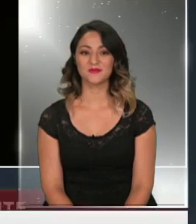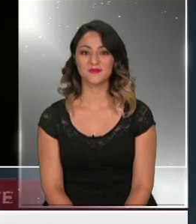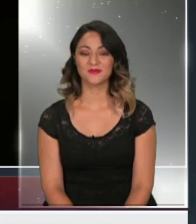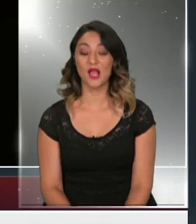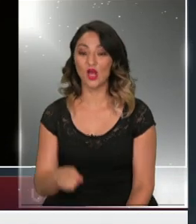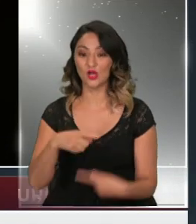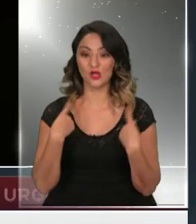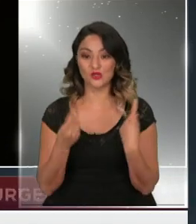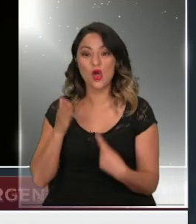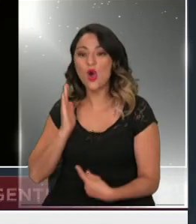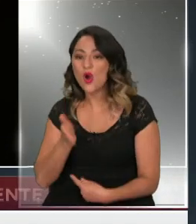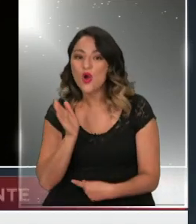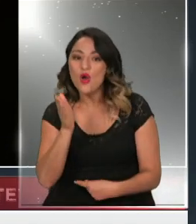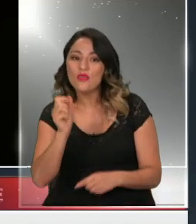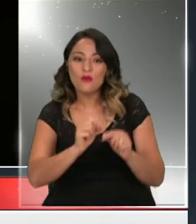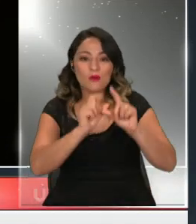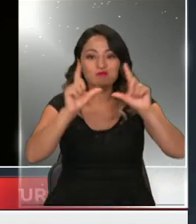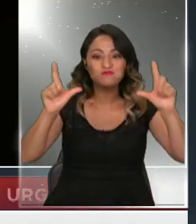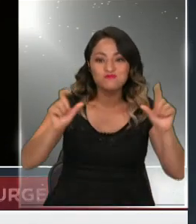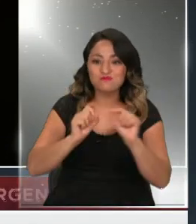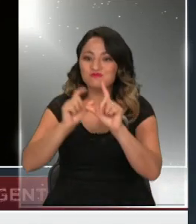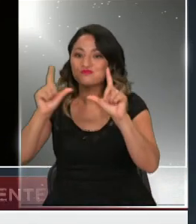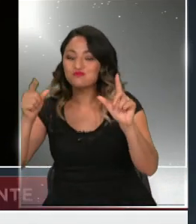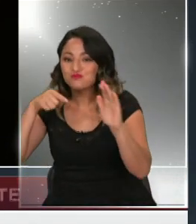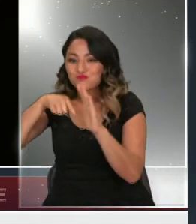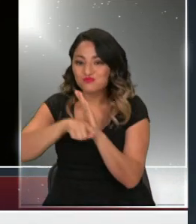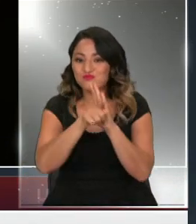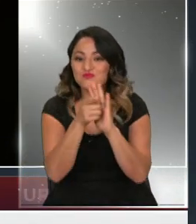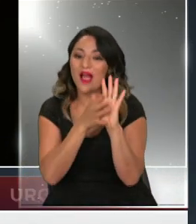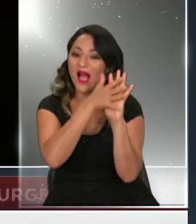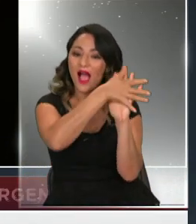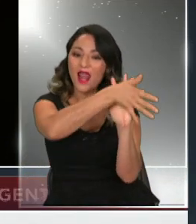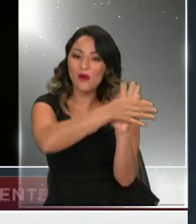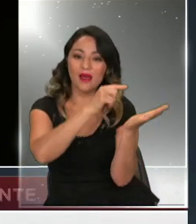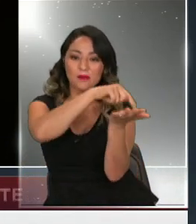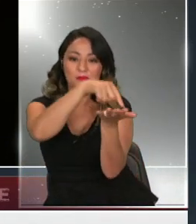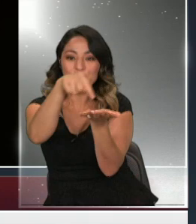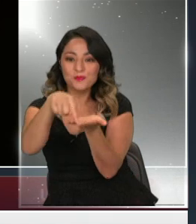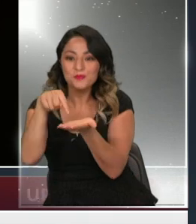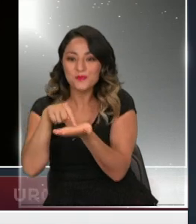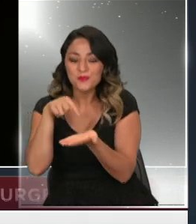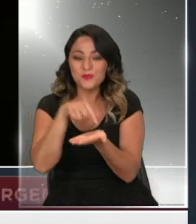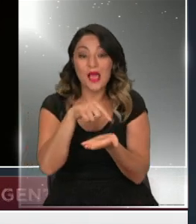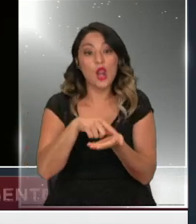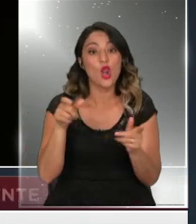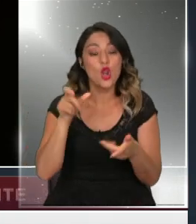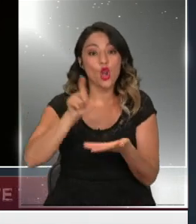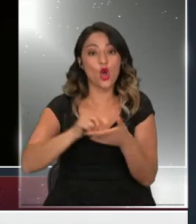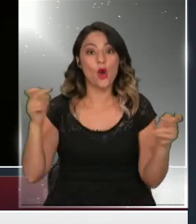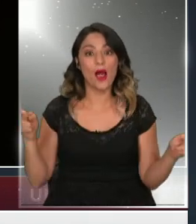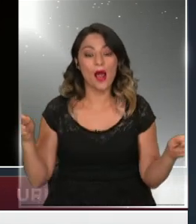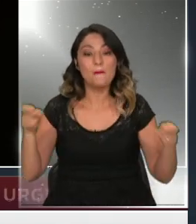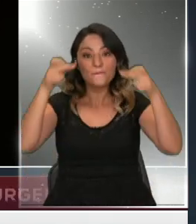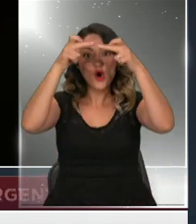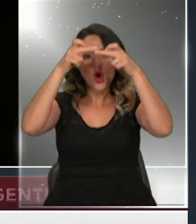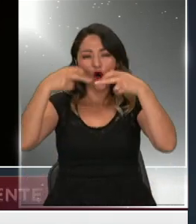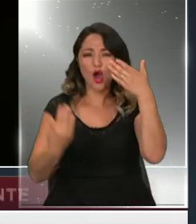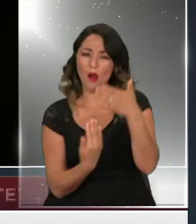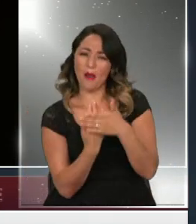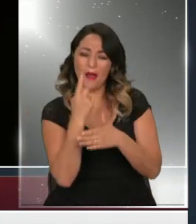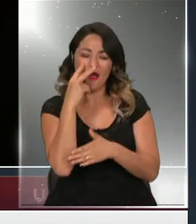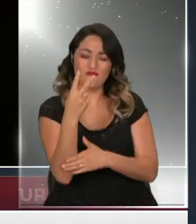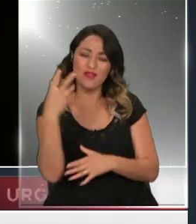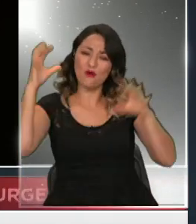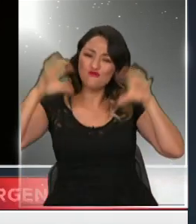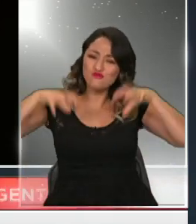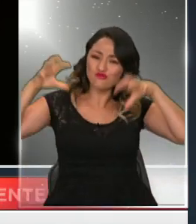Seguimos nuestro recorrido, vamos más hacia el interior de la región de la Araucanía, en Pucón, que desde temprano veíamos llovía intensamente. Priscila